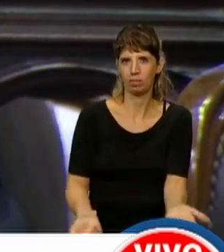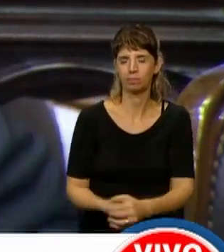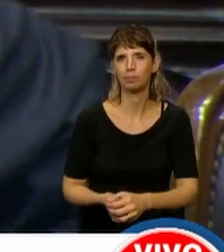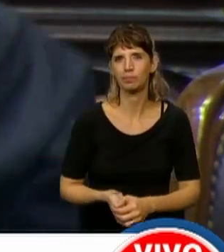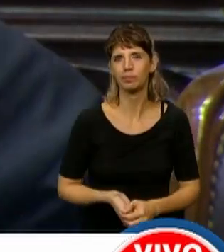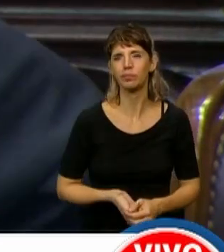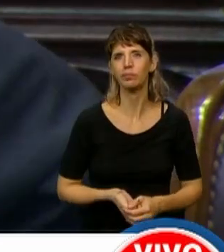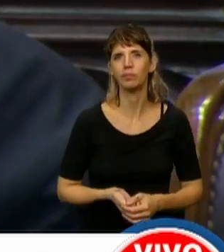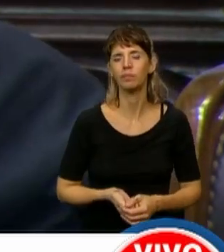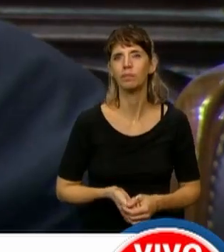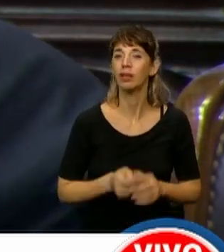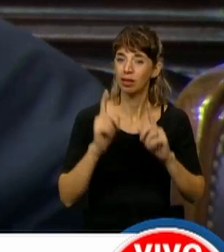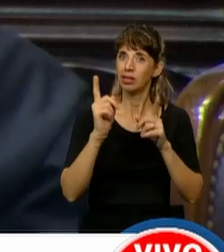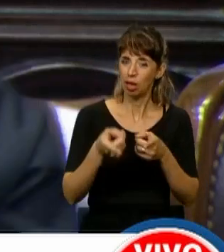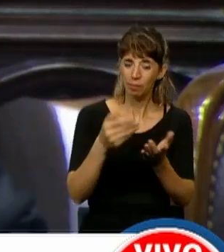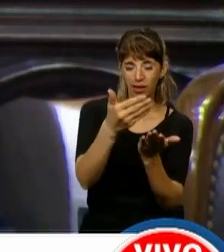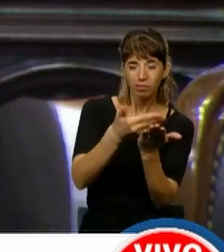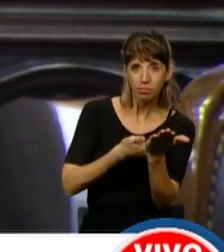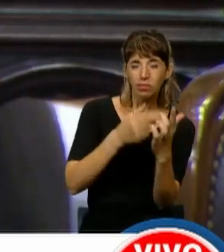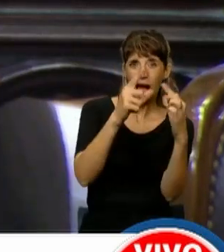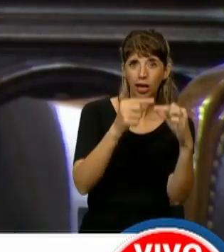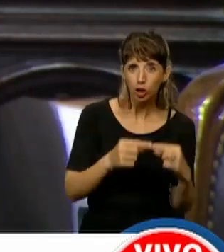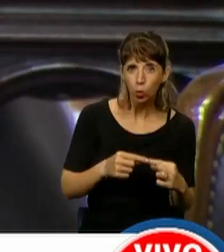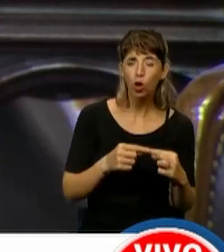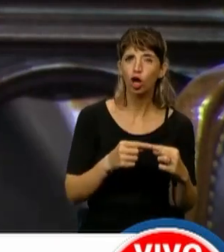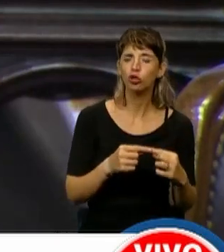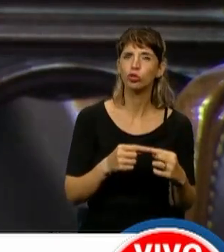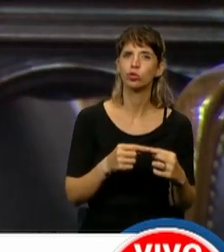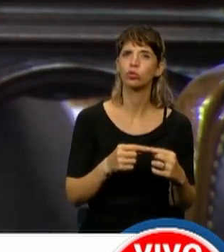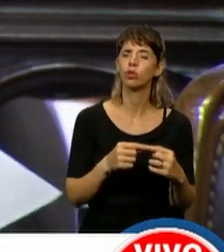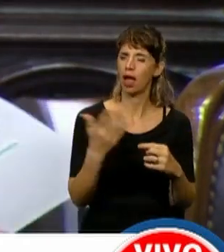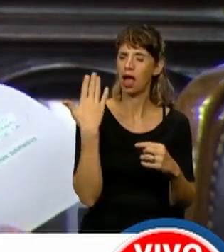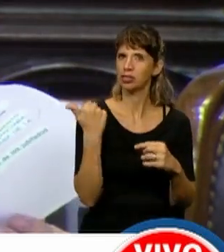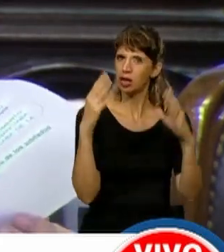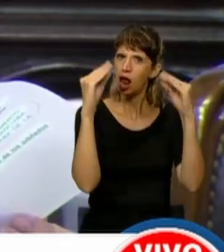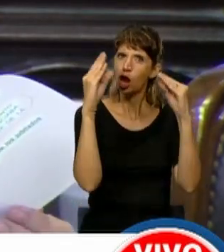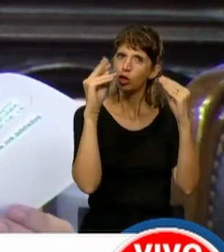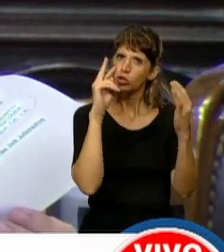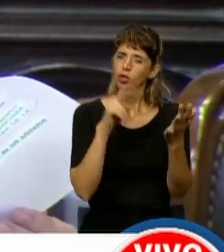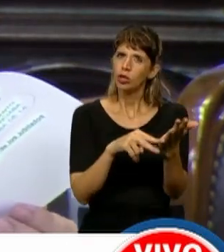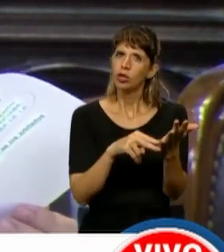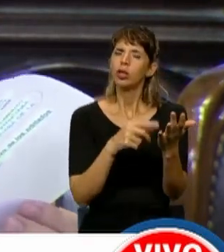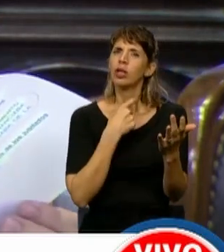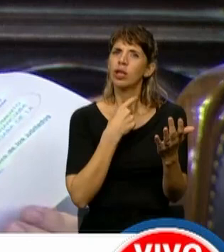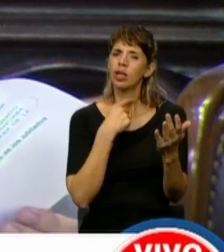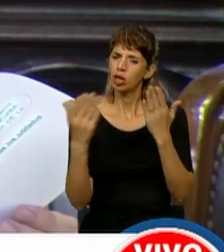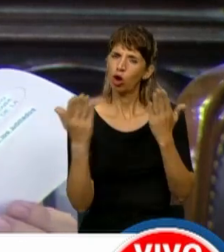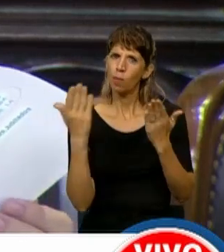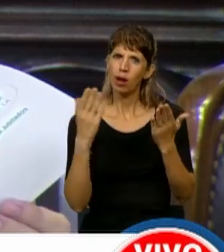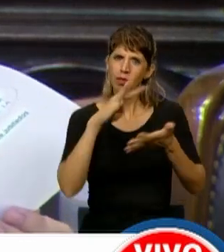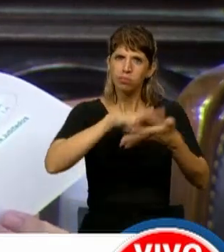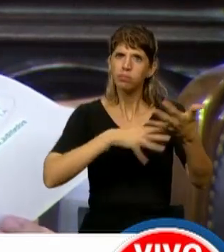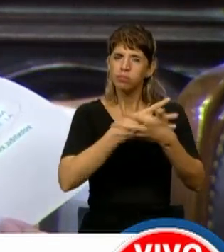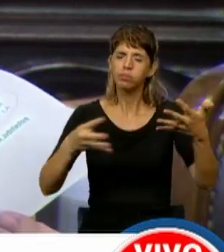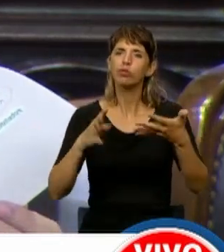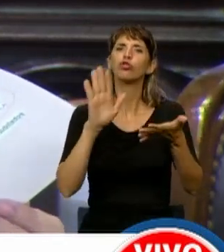por supuesto que también en esos artículos nos empezamos a ver cuando anoche lo quería cotejar, planillas de incremento